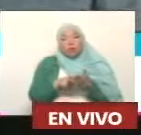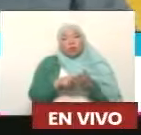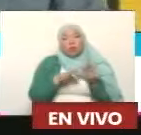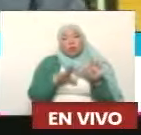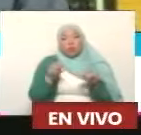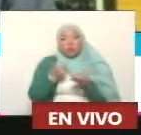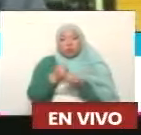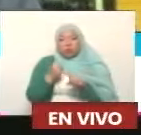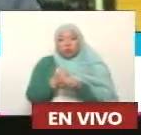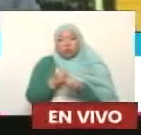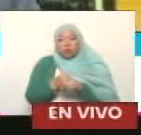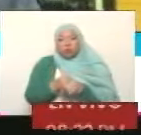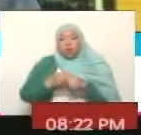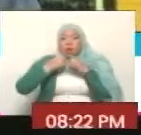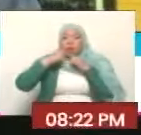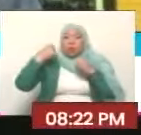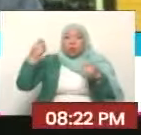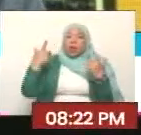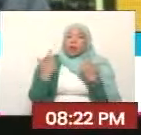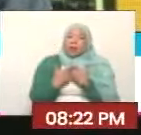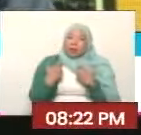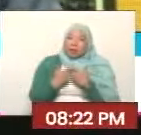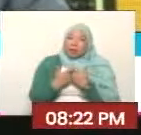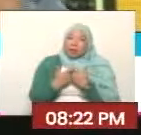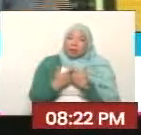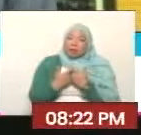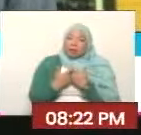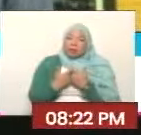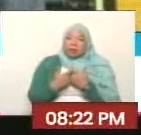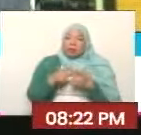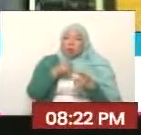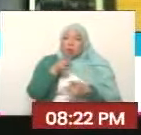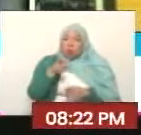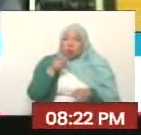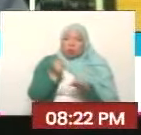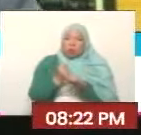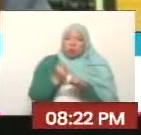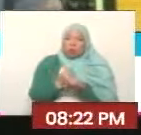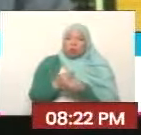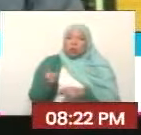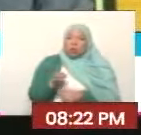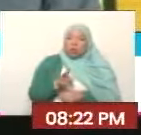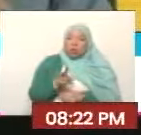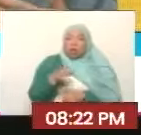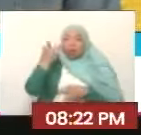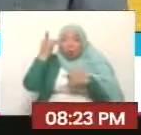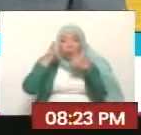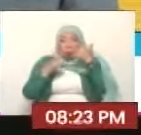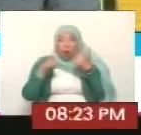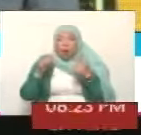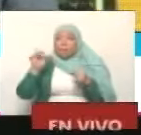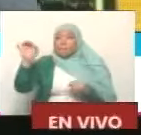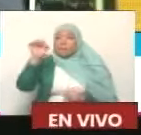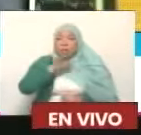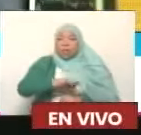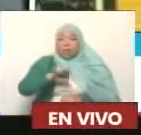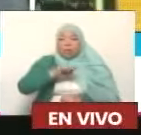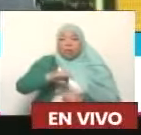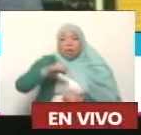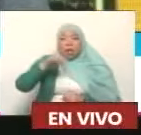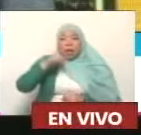en la lucha contra la guerra de Vietnam y el chantaje de que Vietnam era comunista y todo aquel chantaje.